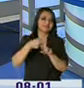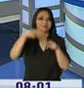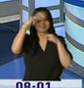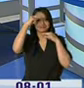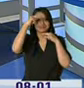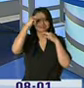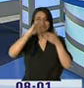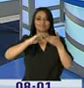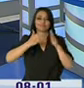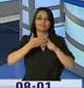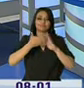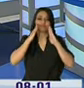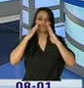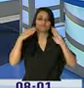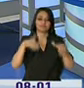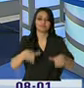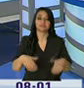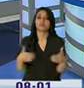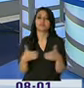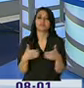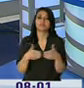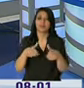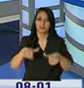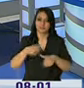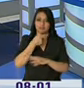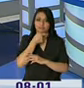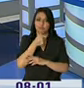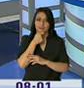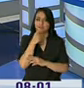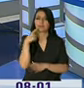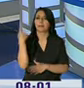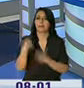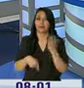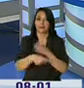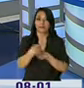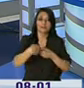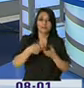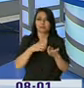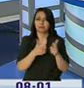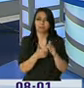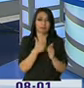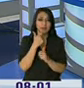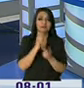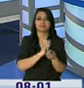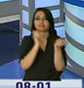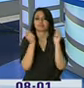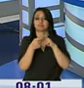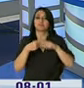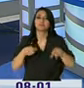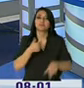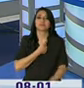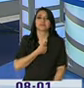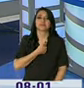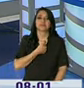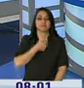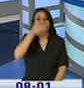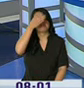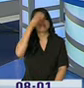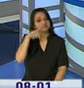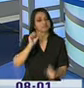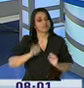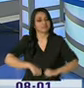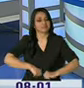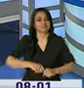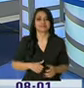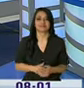comunidad, con este equipo que pretende cambiar la situación de la ciudad, pero cambiar también nuestro comportamiento. ¿Qué tal,